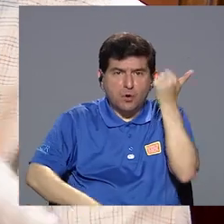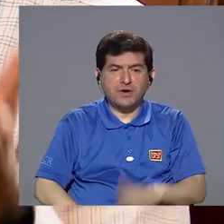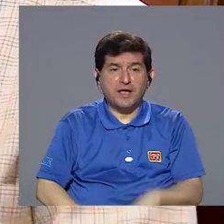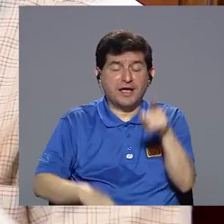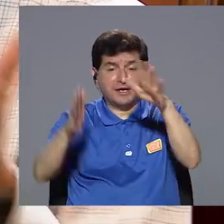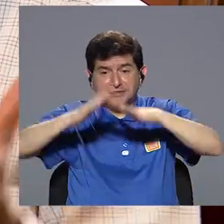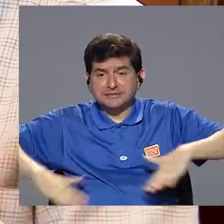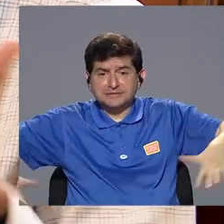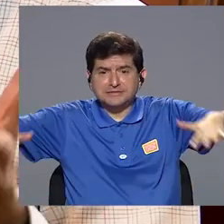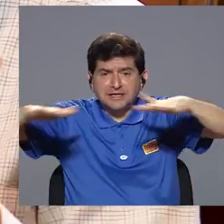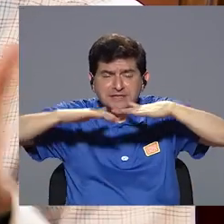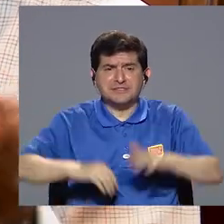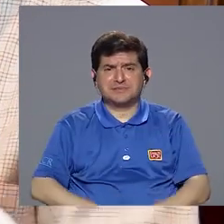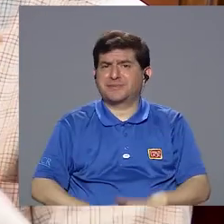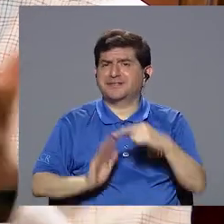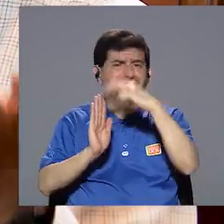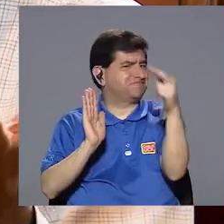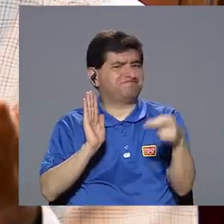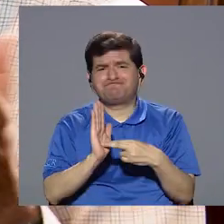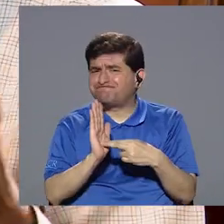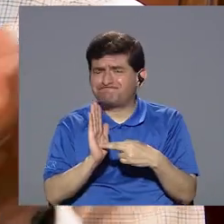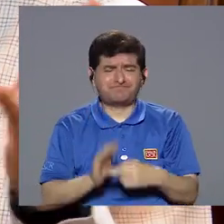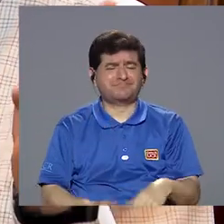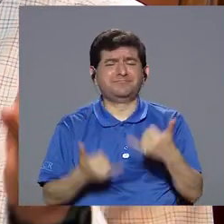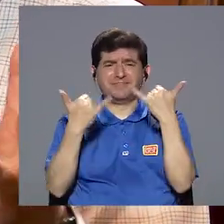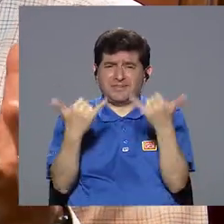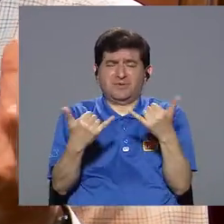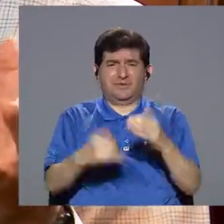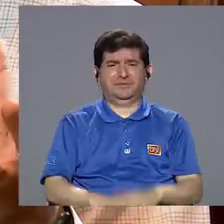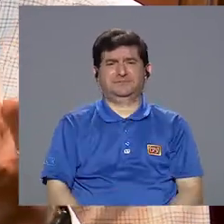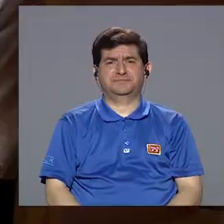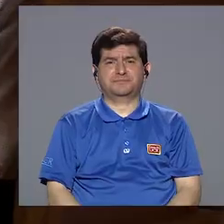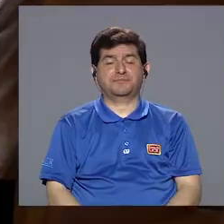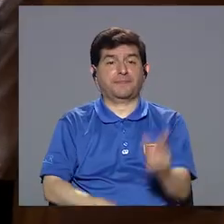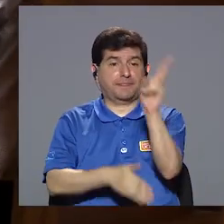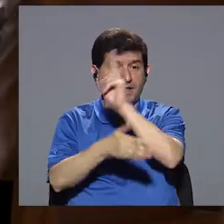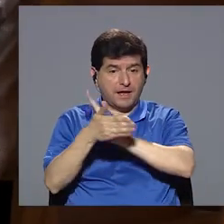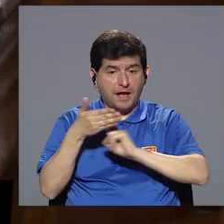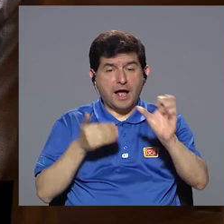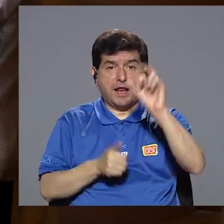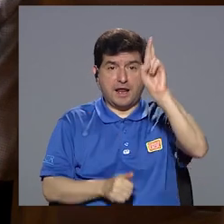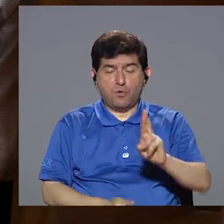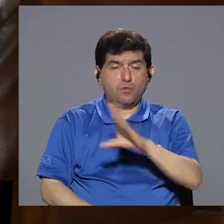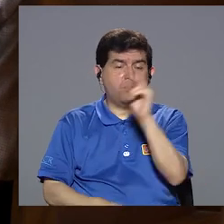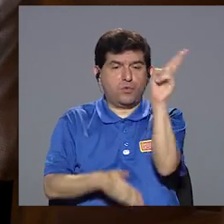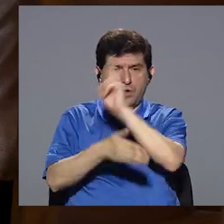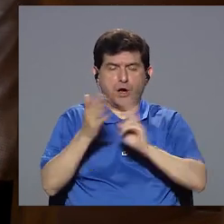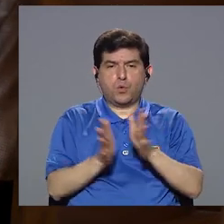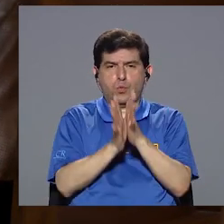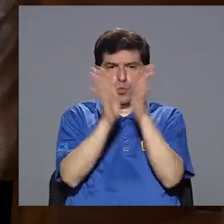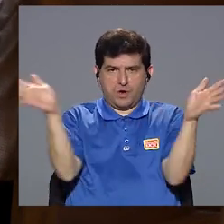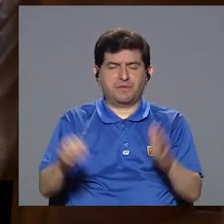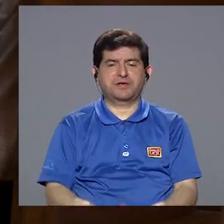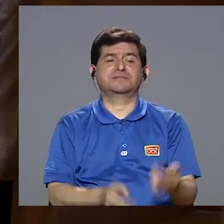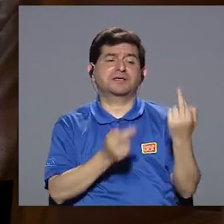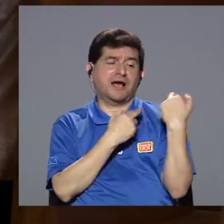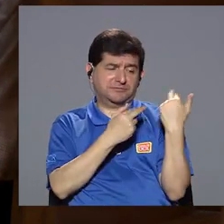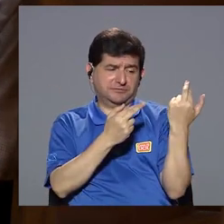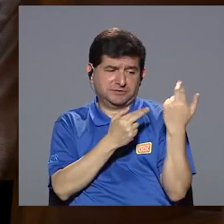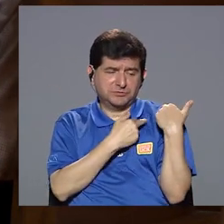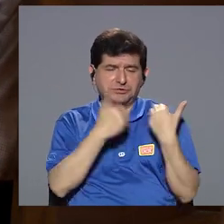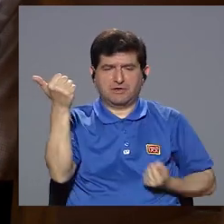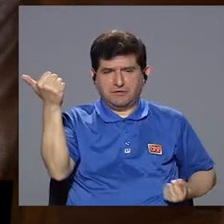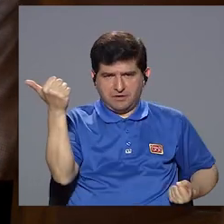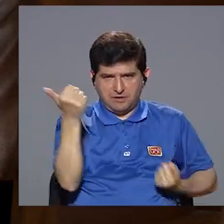precisamente por ese escenario desregulado en el que vivimos entonces a la universidad de costa rica de las universidades públicas